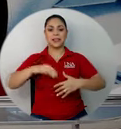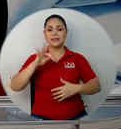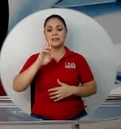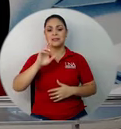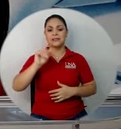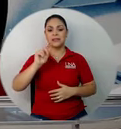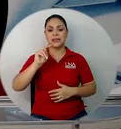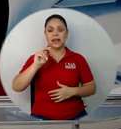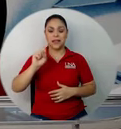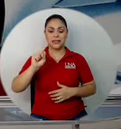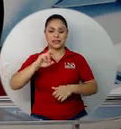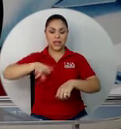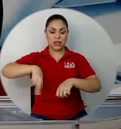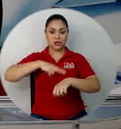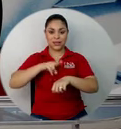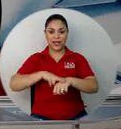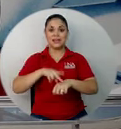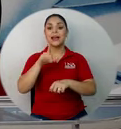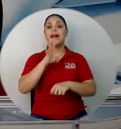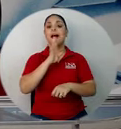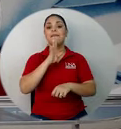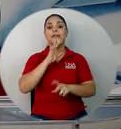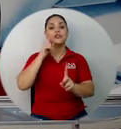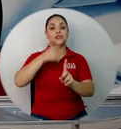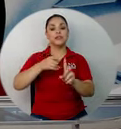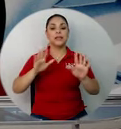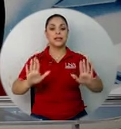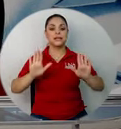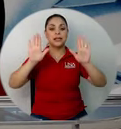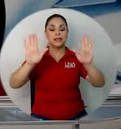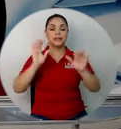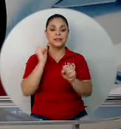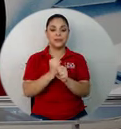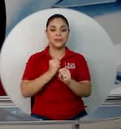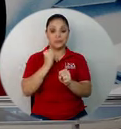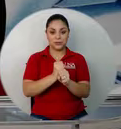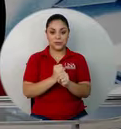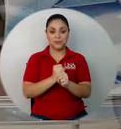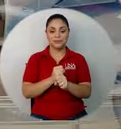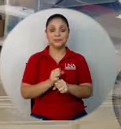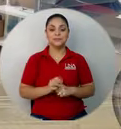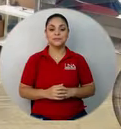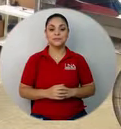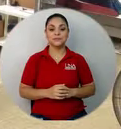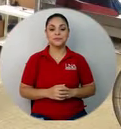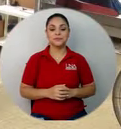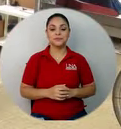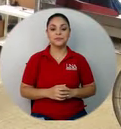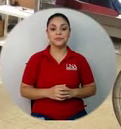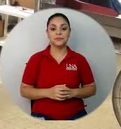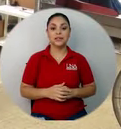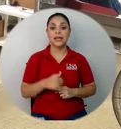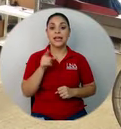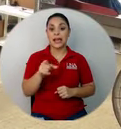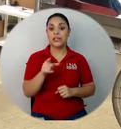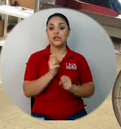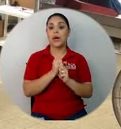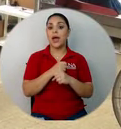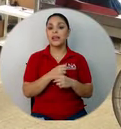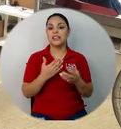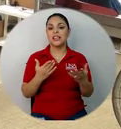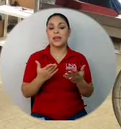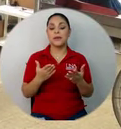lo desarrollan a partir de un concepto que se llama excelencia operacional y demás, hace que